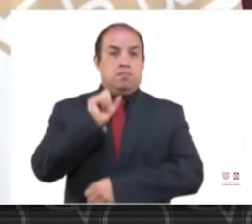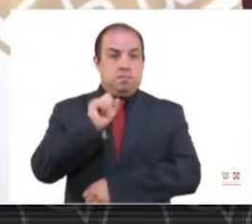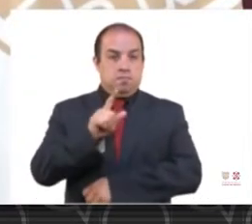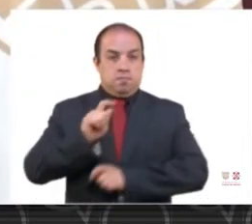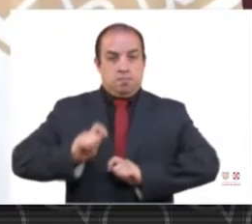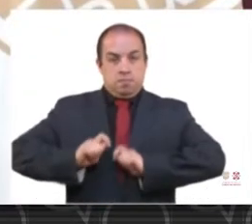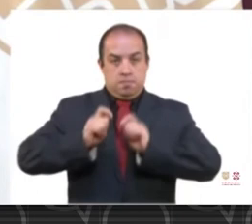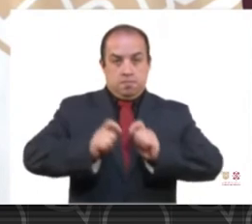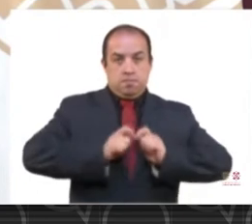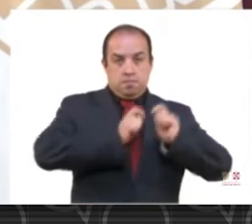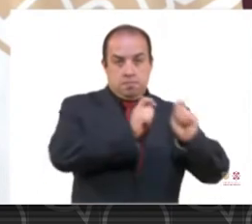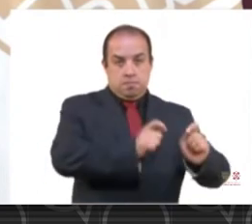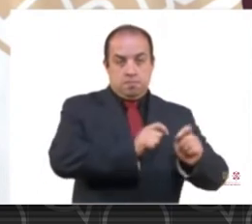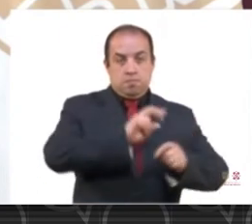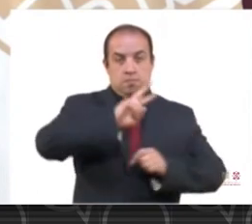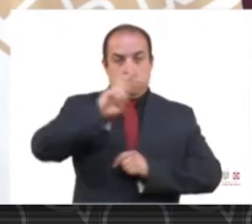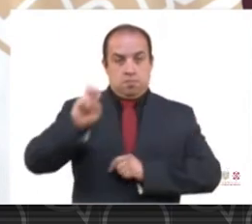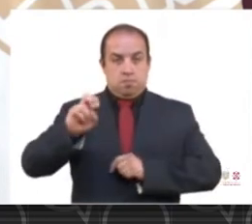entregaron